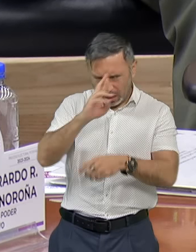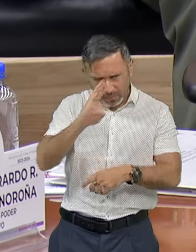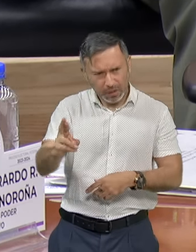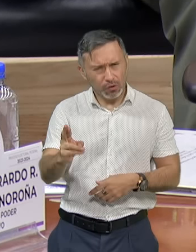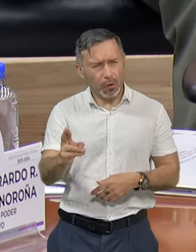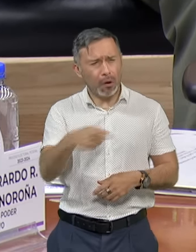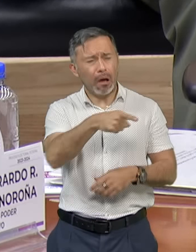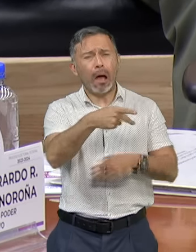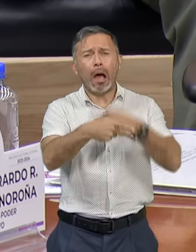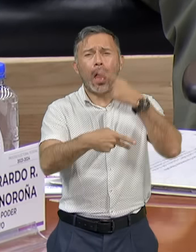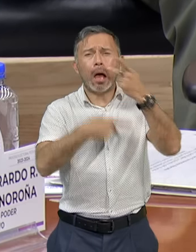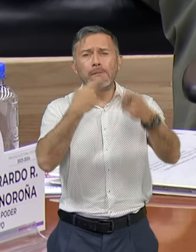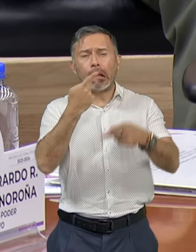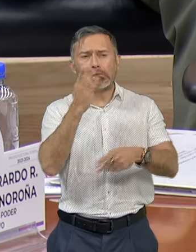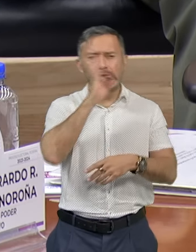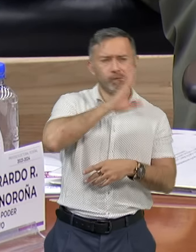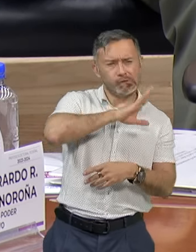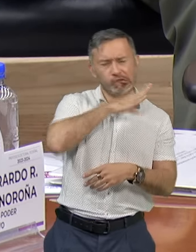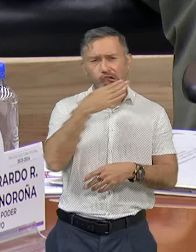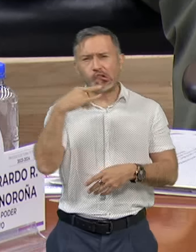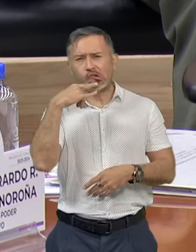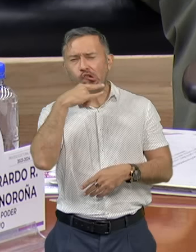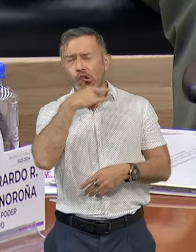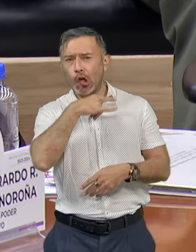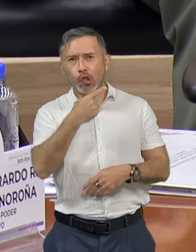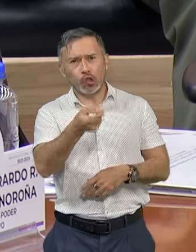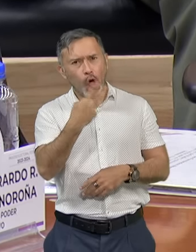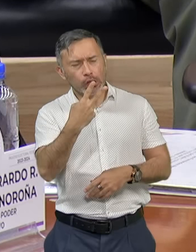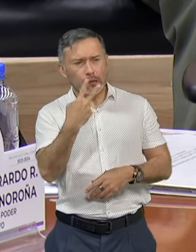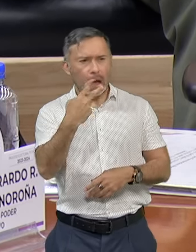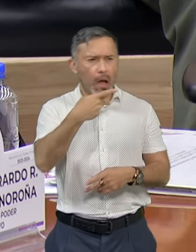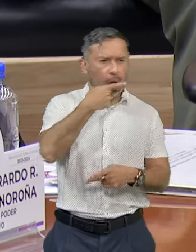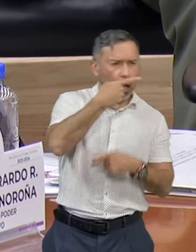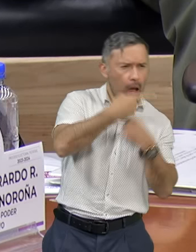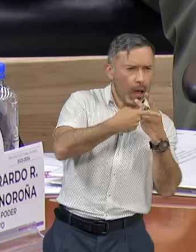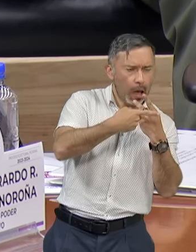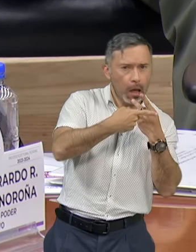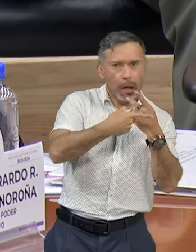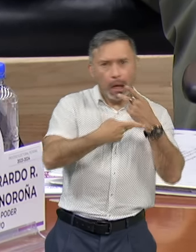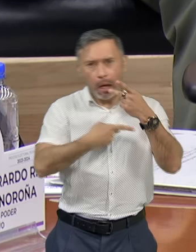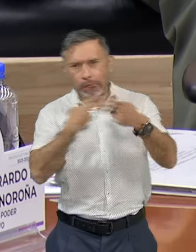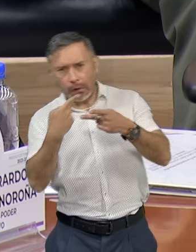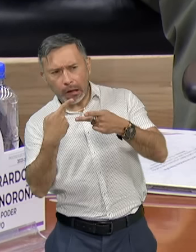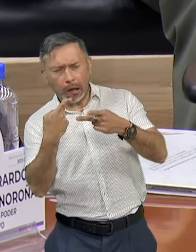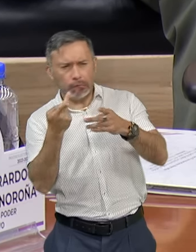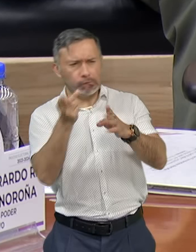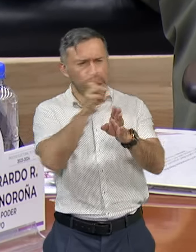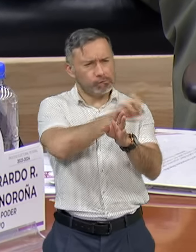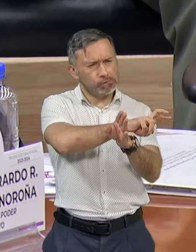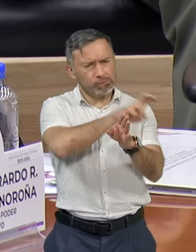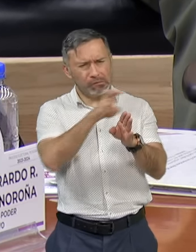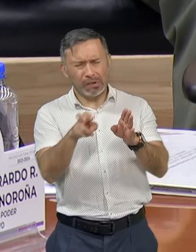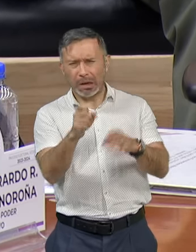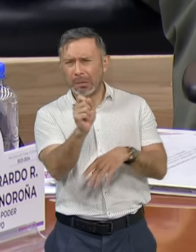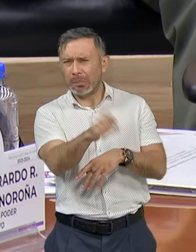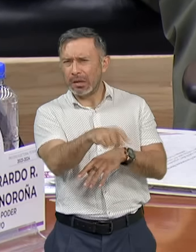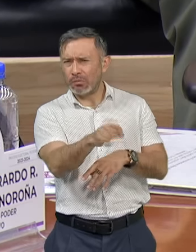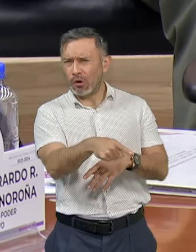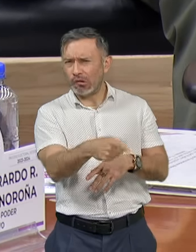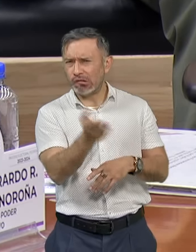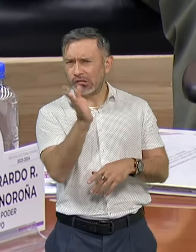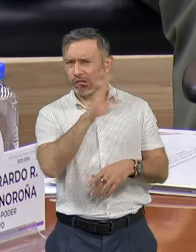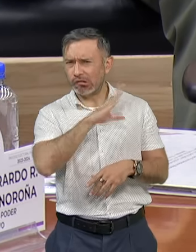doble discurso permanente están con un manejo insisto Bueno a la compañera Claudia